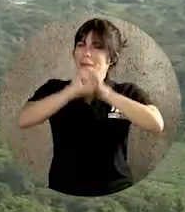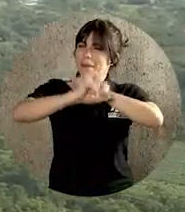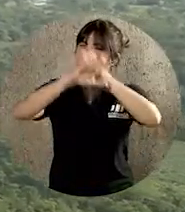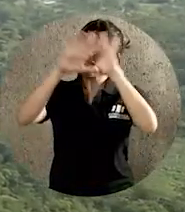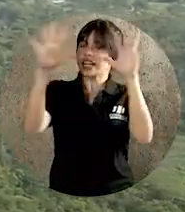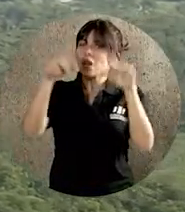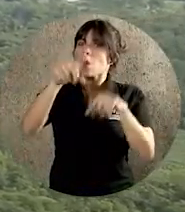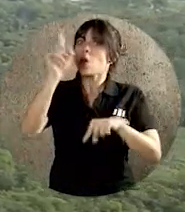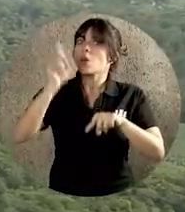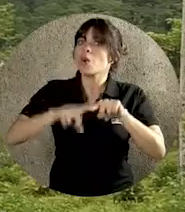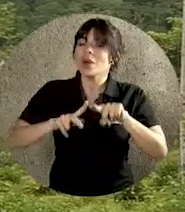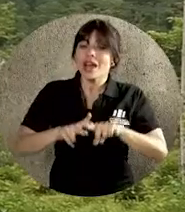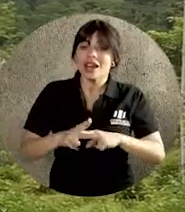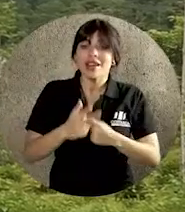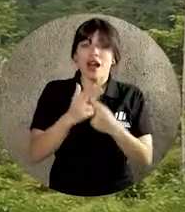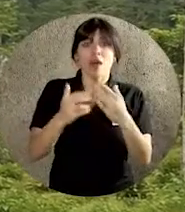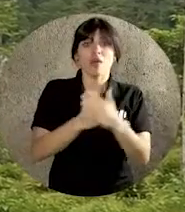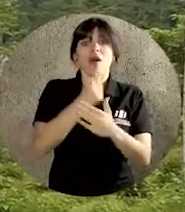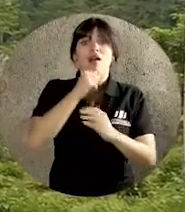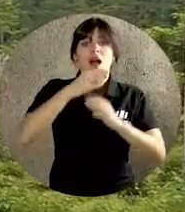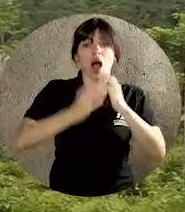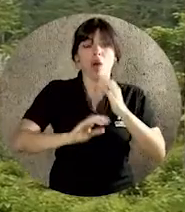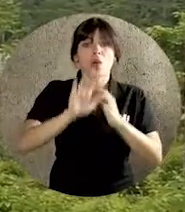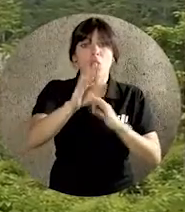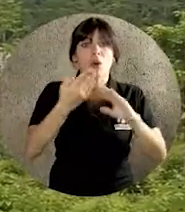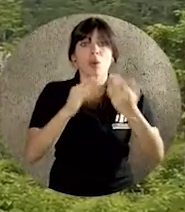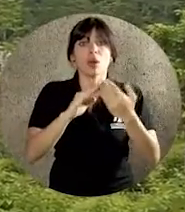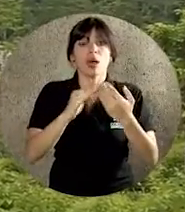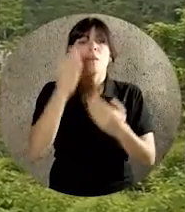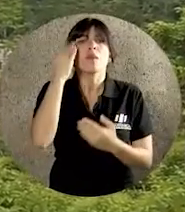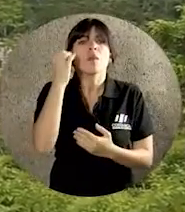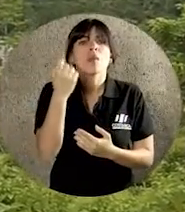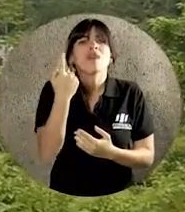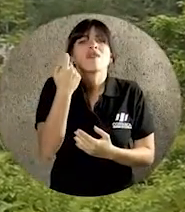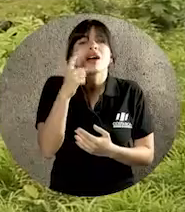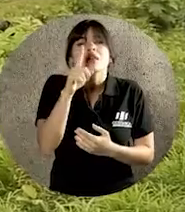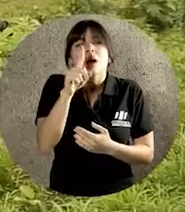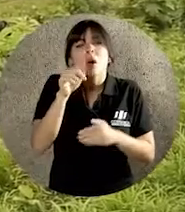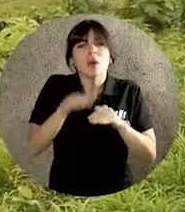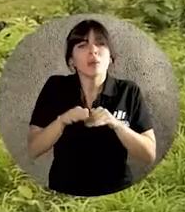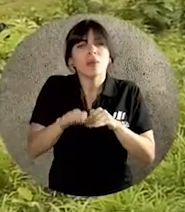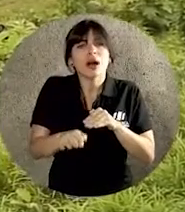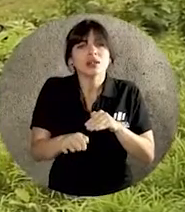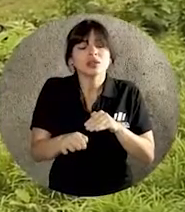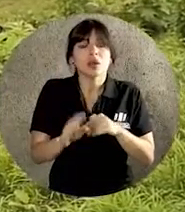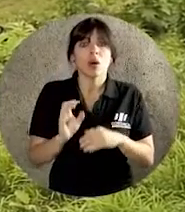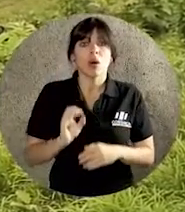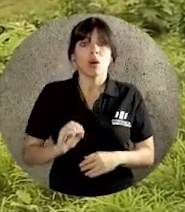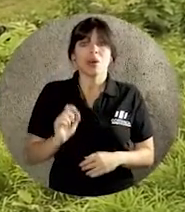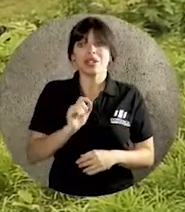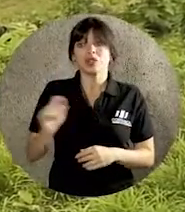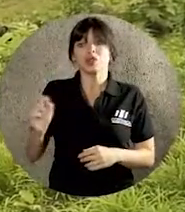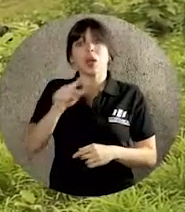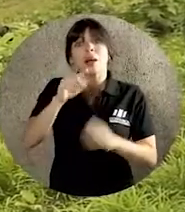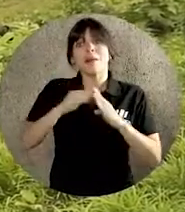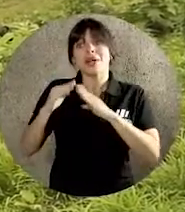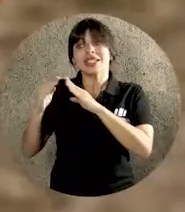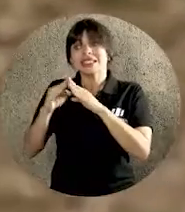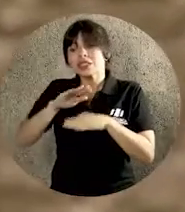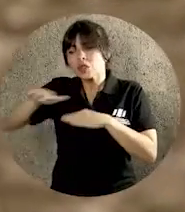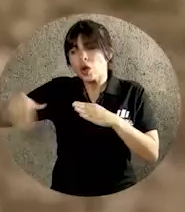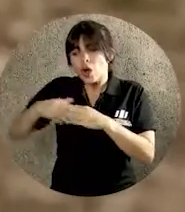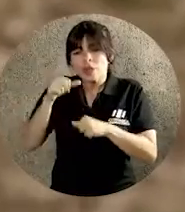Imagínese que no puede inaugurar un acueducto para su comunidad por falta de un paso, o que la escuela que usted y sus